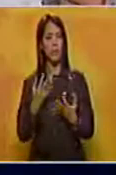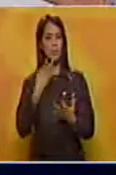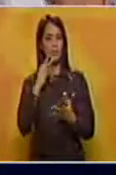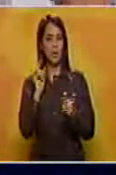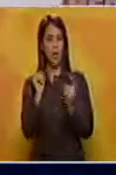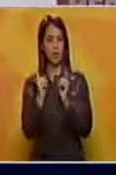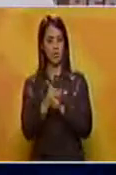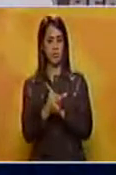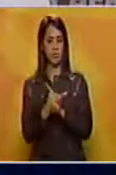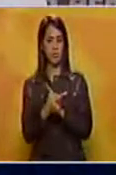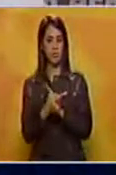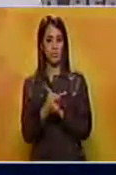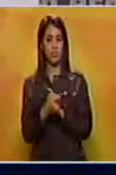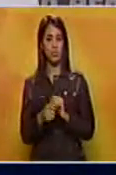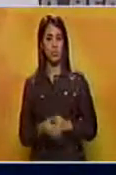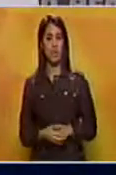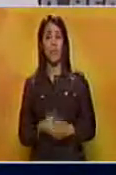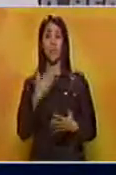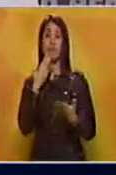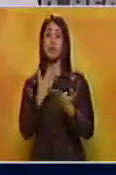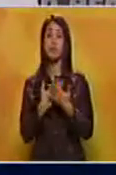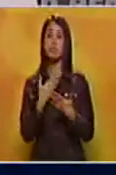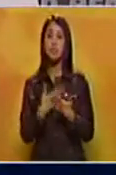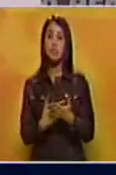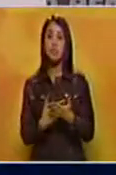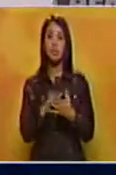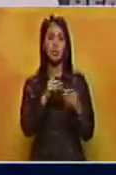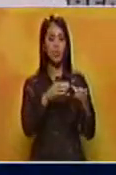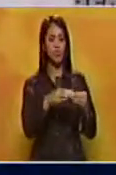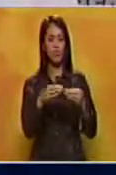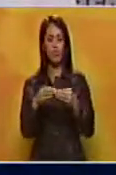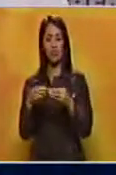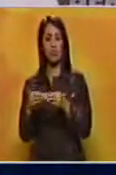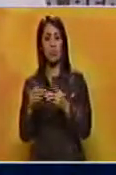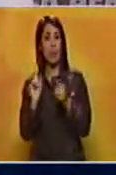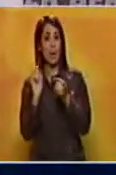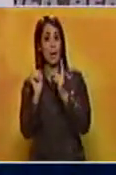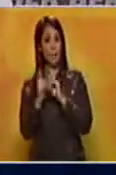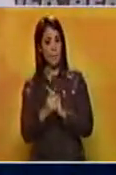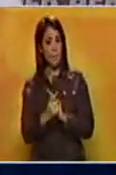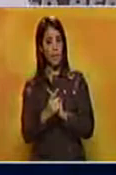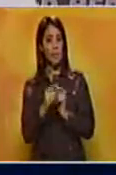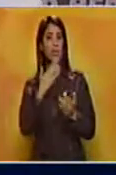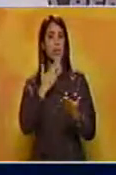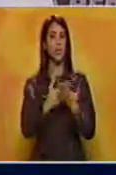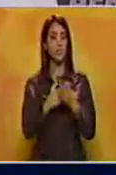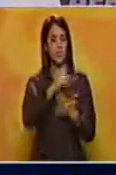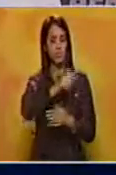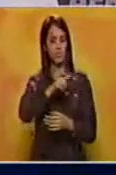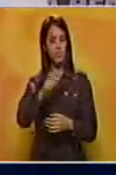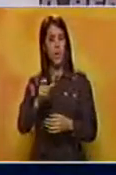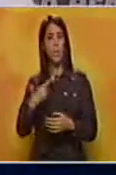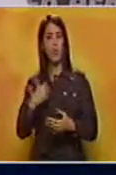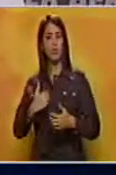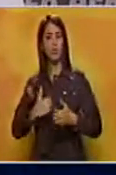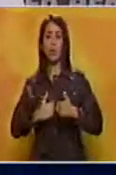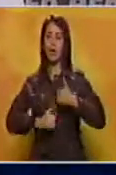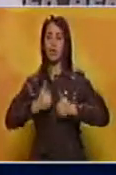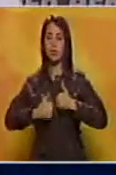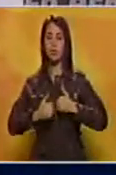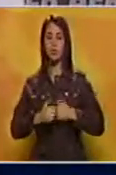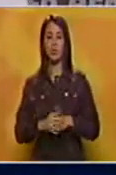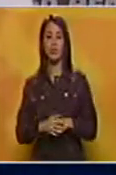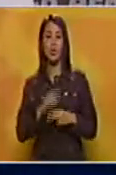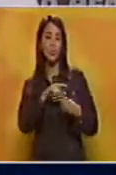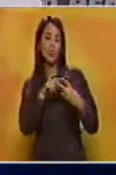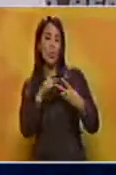esto, en vez de ser testigos por partido, cambiamos a testigos por candidato y llegamos tres candidatos al final o